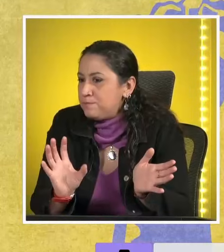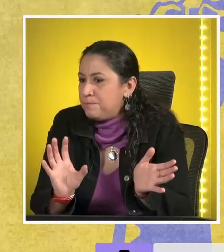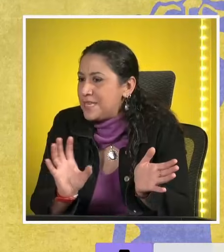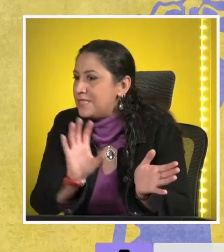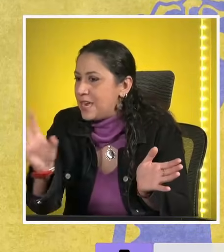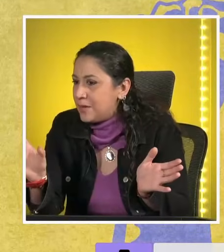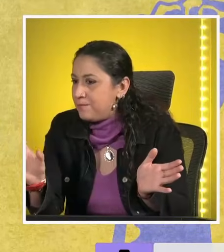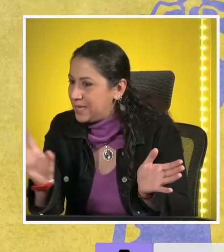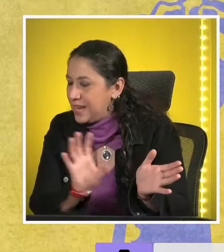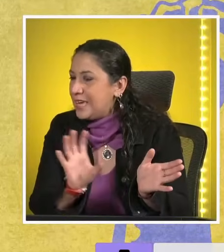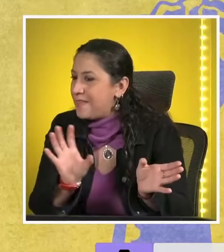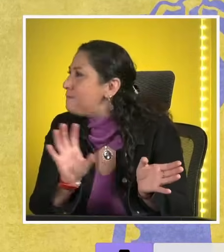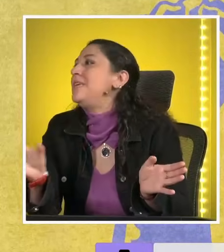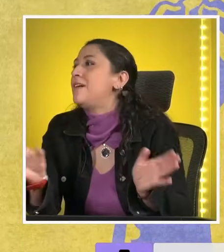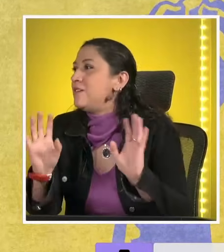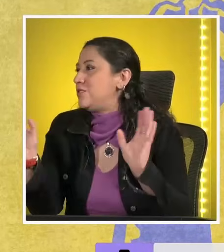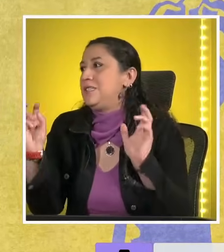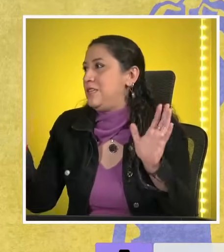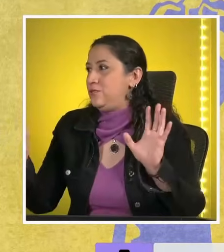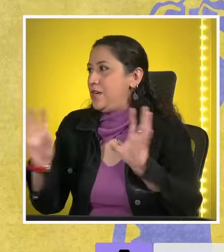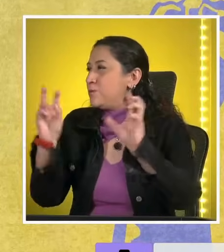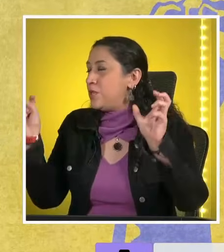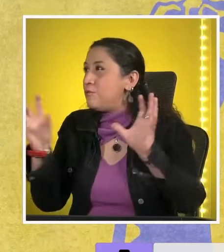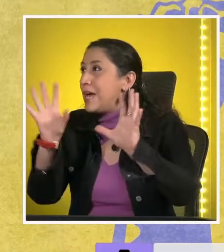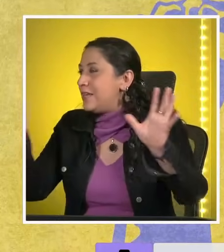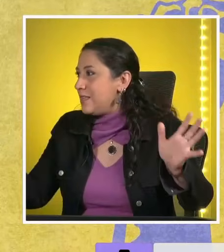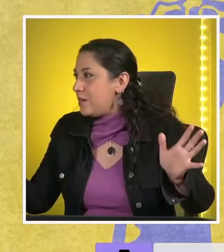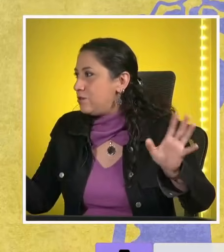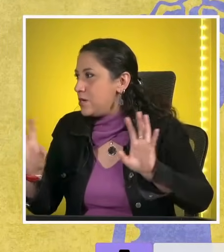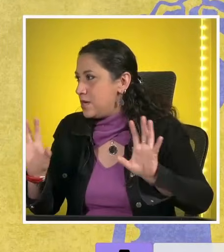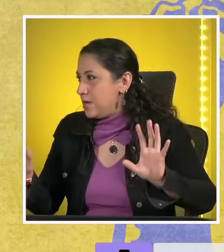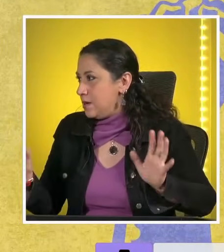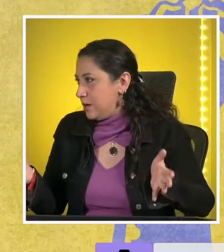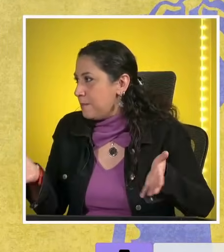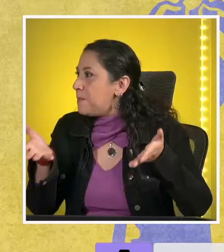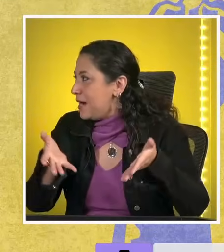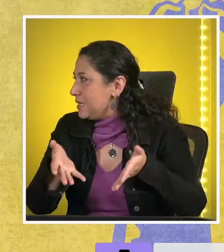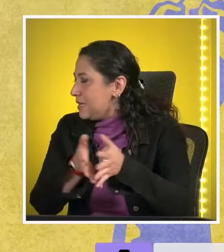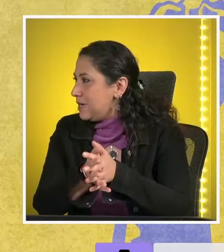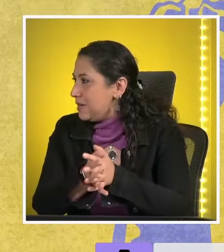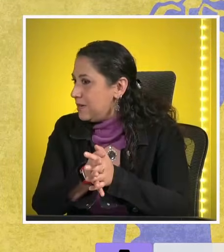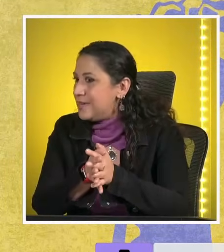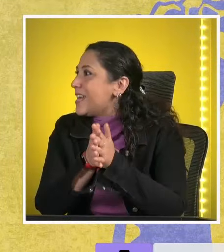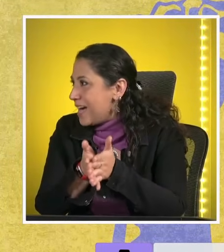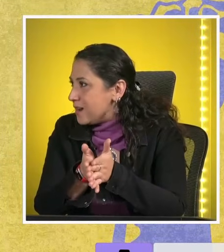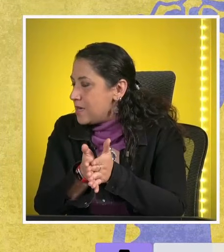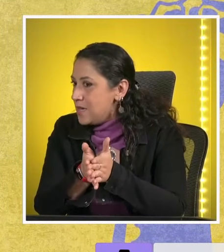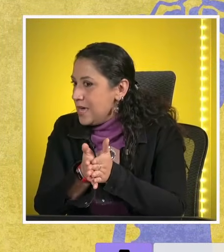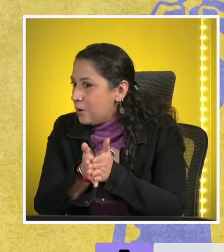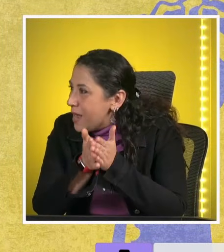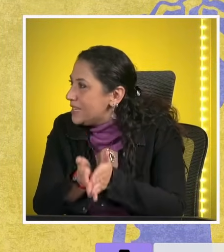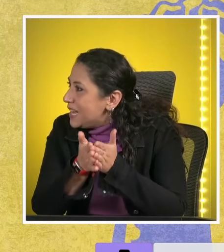podemos pensar que le quedan vida de 2 sexenios, digamos, poniendo un calendario que me parece